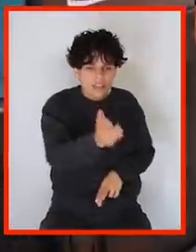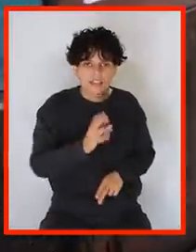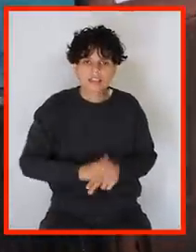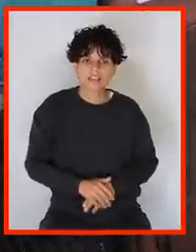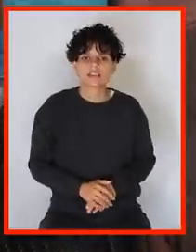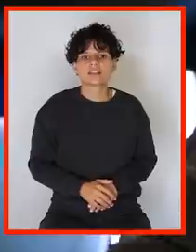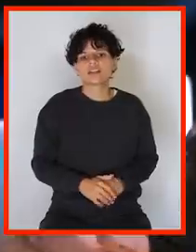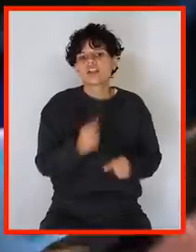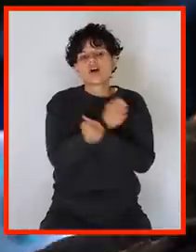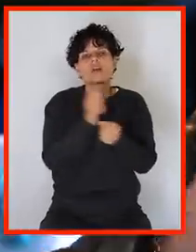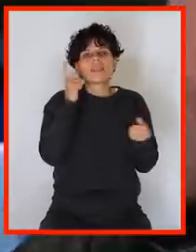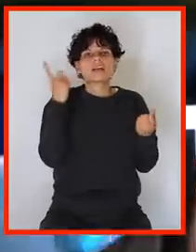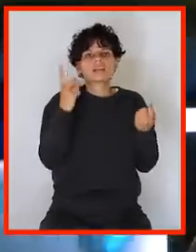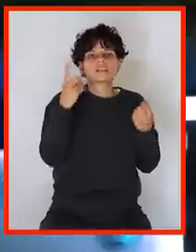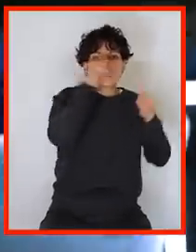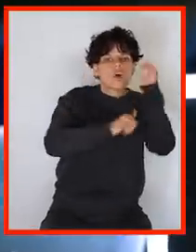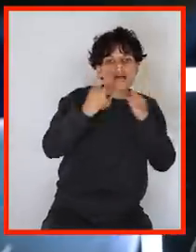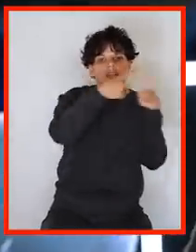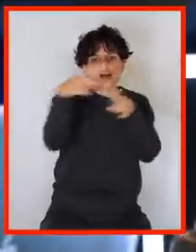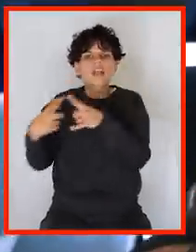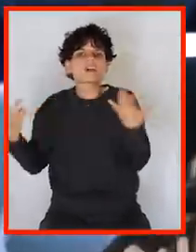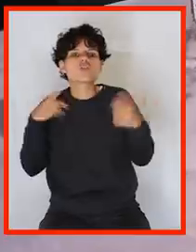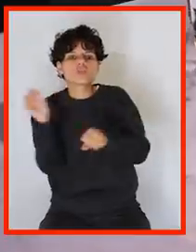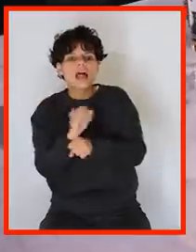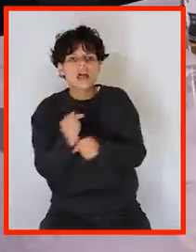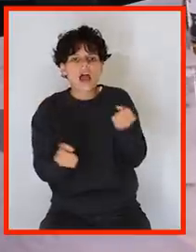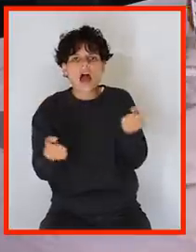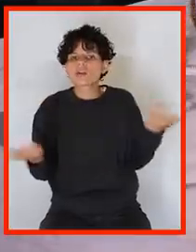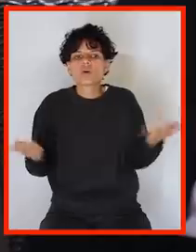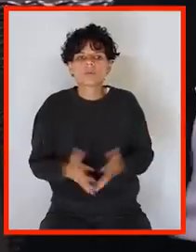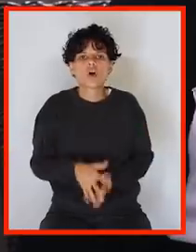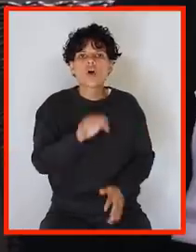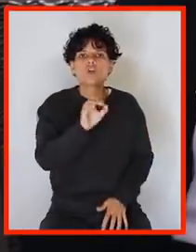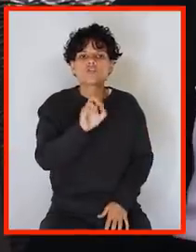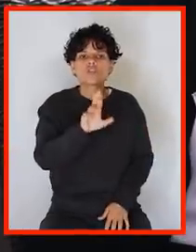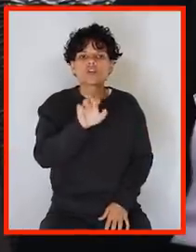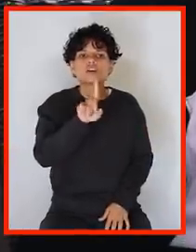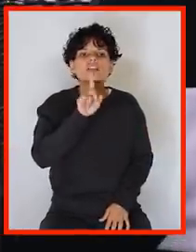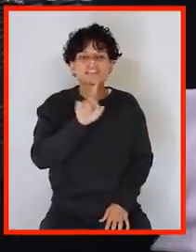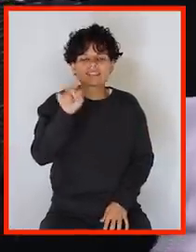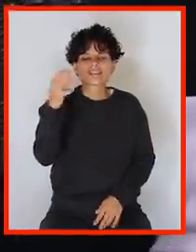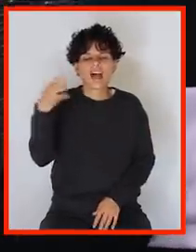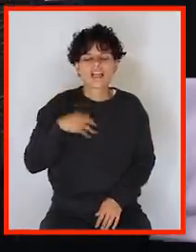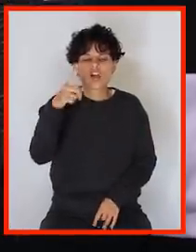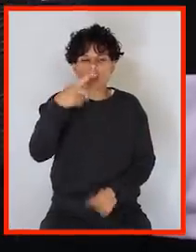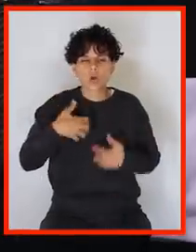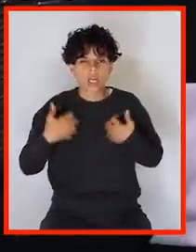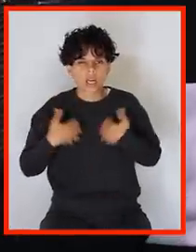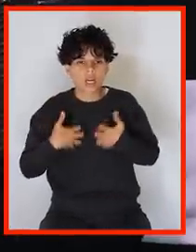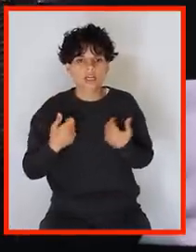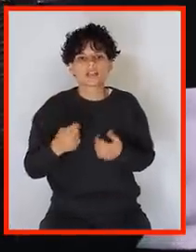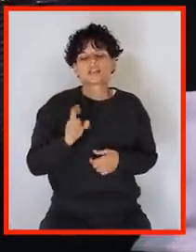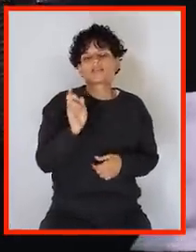weón. Oye, gracias, weón. No puedo mezclar copete, weón, imagínate. ¿Cómo manejo para allá? El Forel nos dijo una vez que le marqué, pero así no